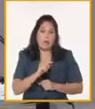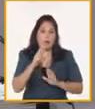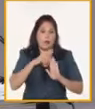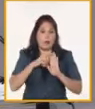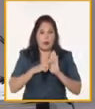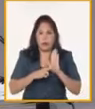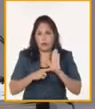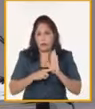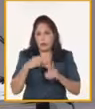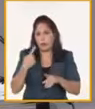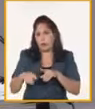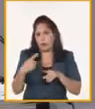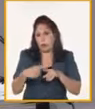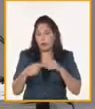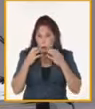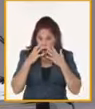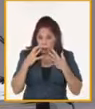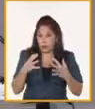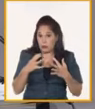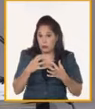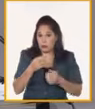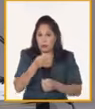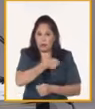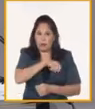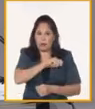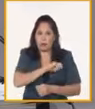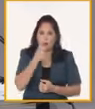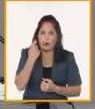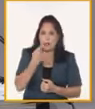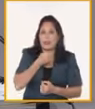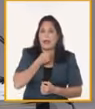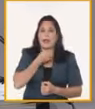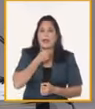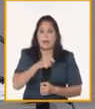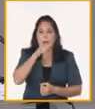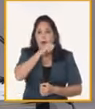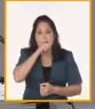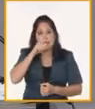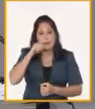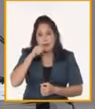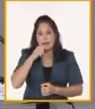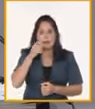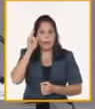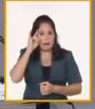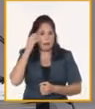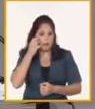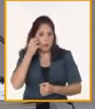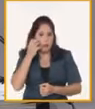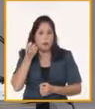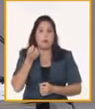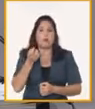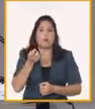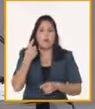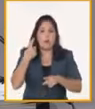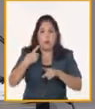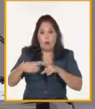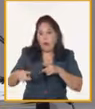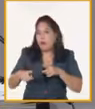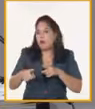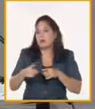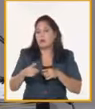para productos que son de consumo básico de la población que se han establecido eh precios máximo para esto